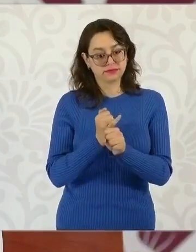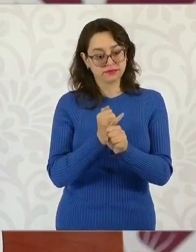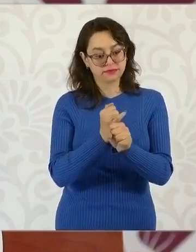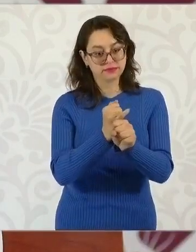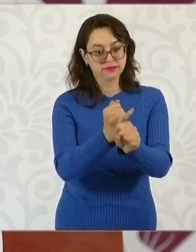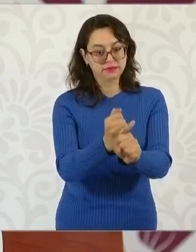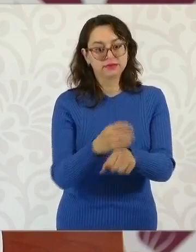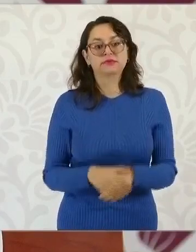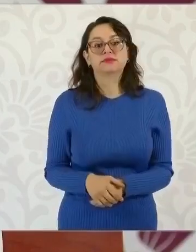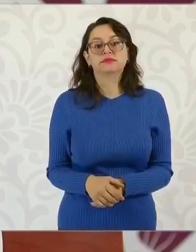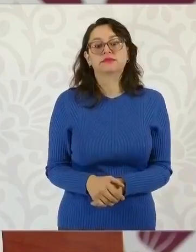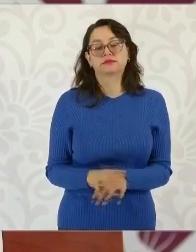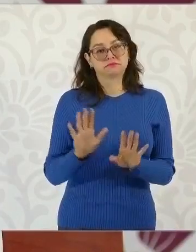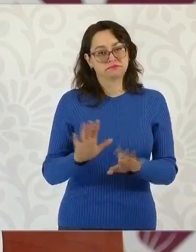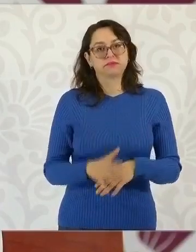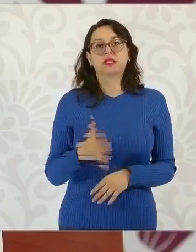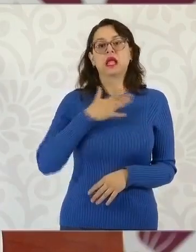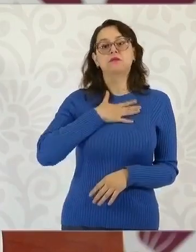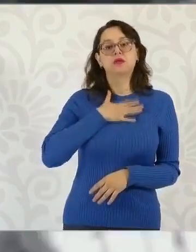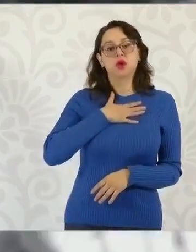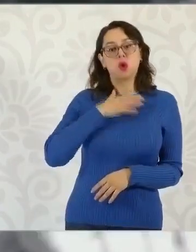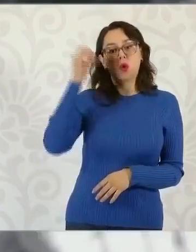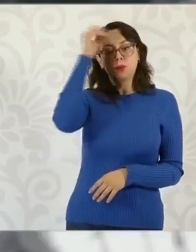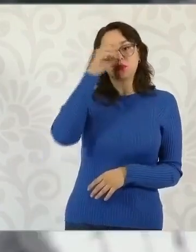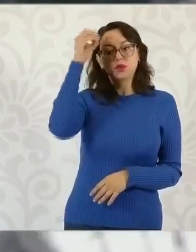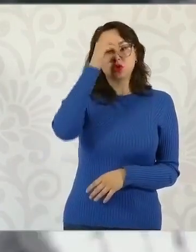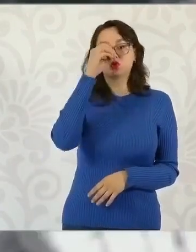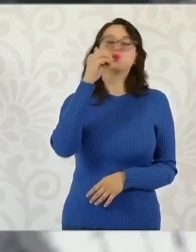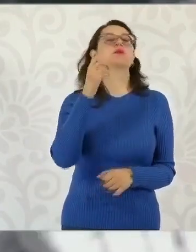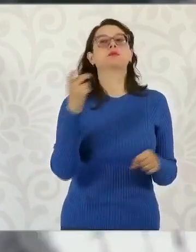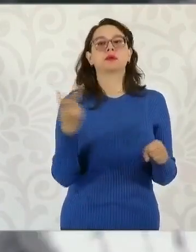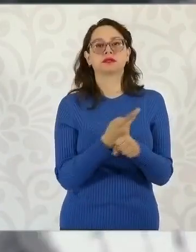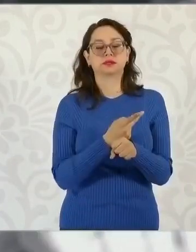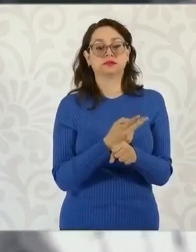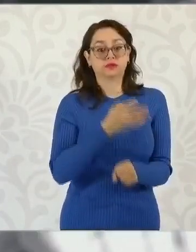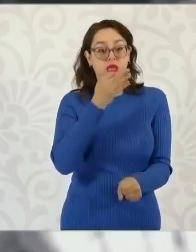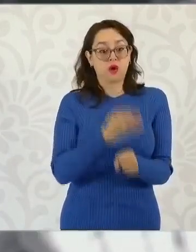desde mi perspectiva, el momento histórico que estamos viviendo,